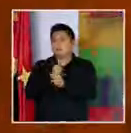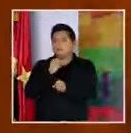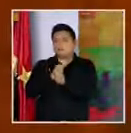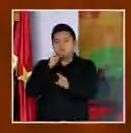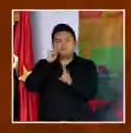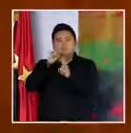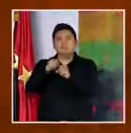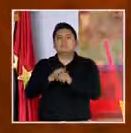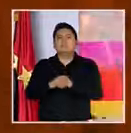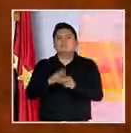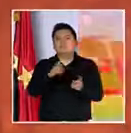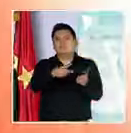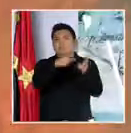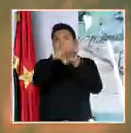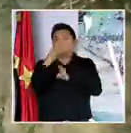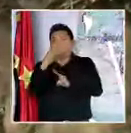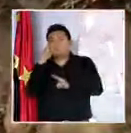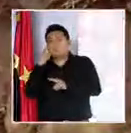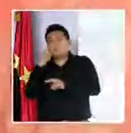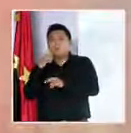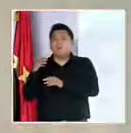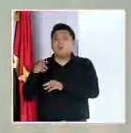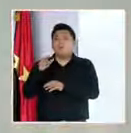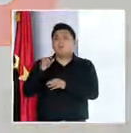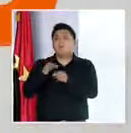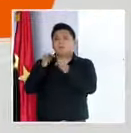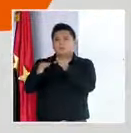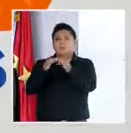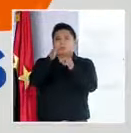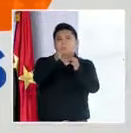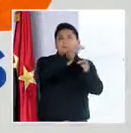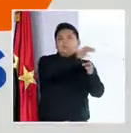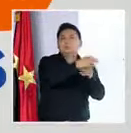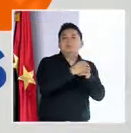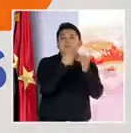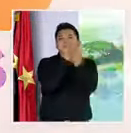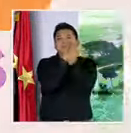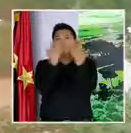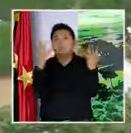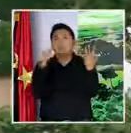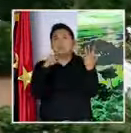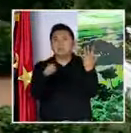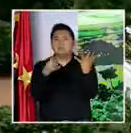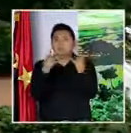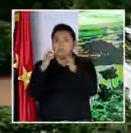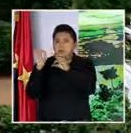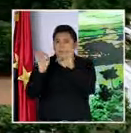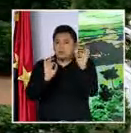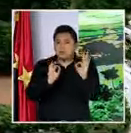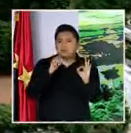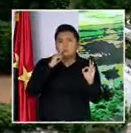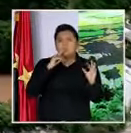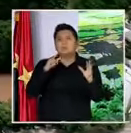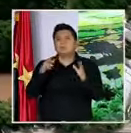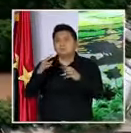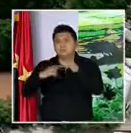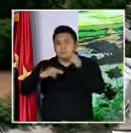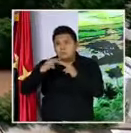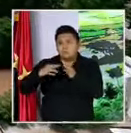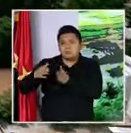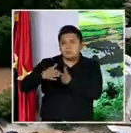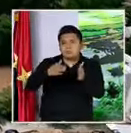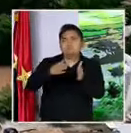vial Cornejo-Santiago Salazar, interviniendo 11.26 kilómetros que comunican al corregimiento de Cornejo con